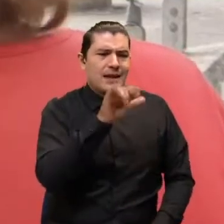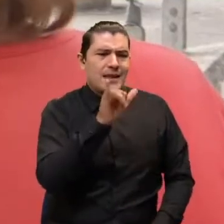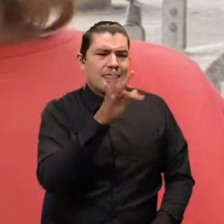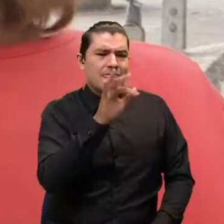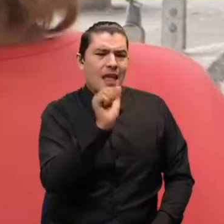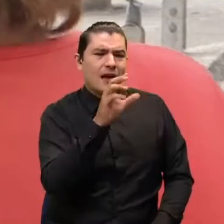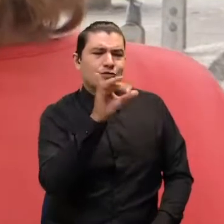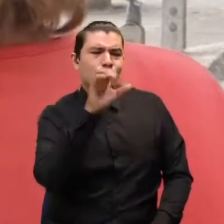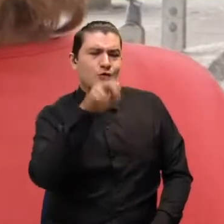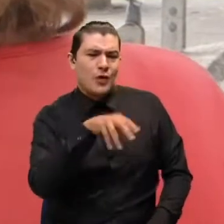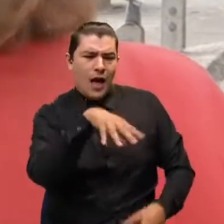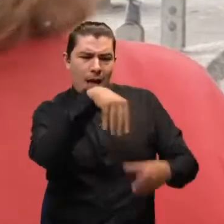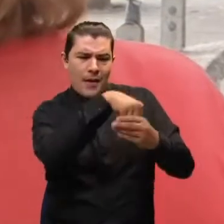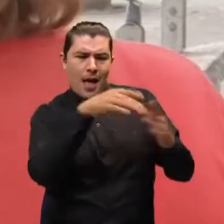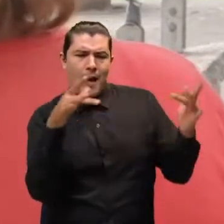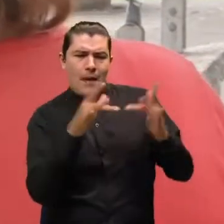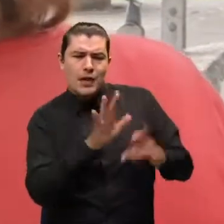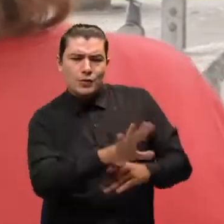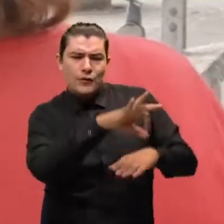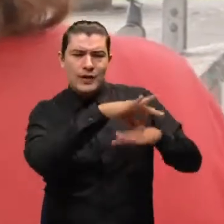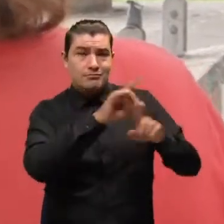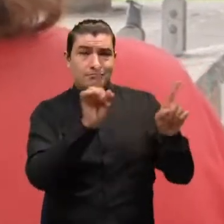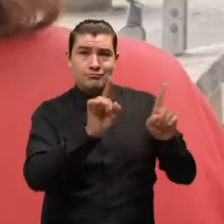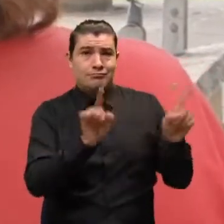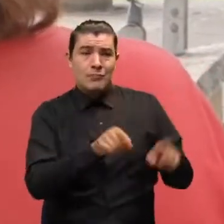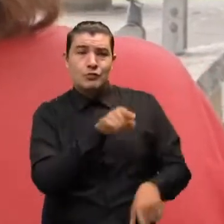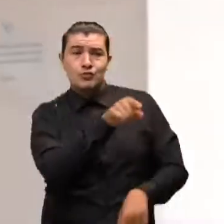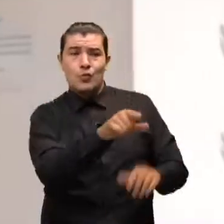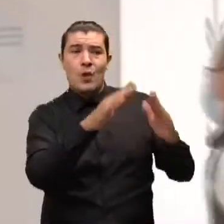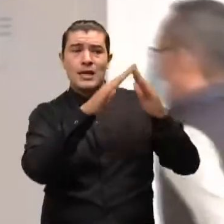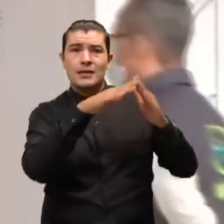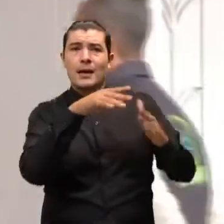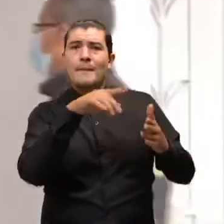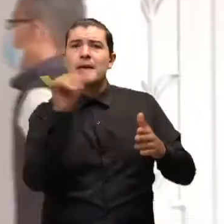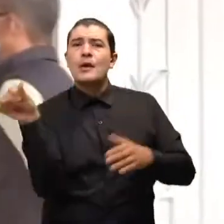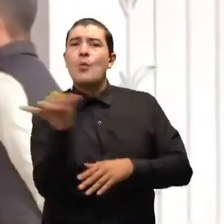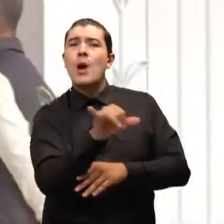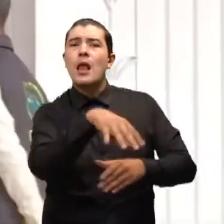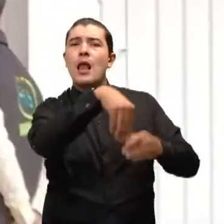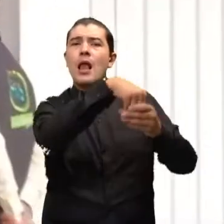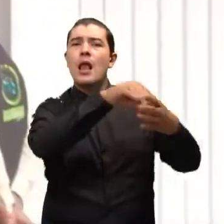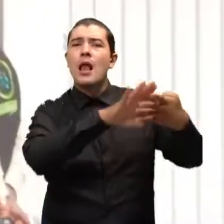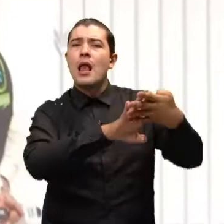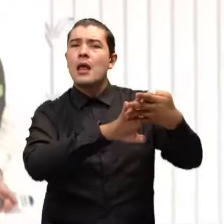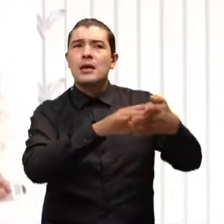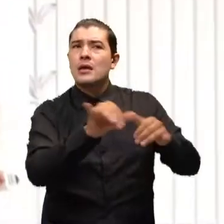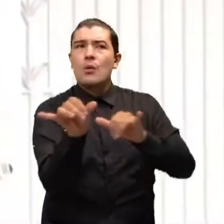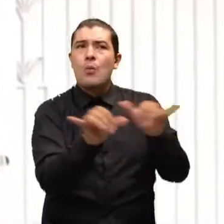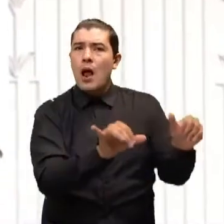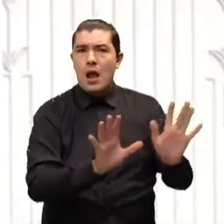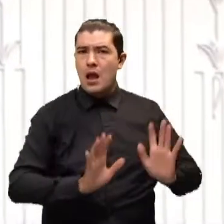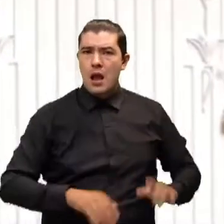cabe a ese hogar, ¿sí? Porque ahí prácticamente es una prisión.